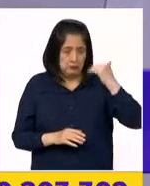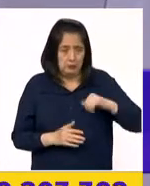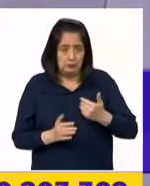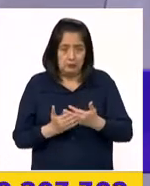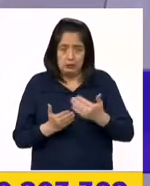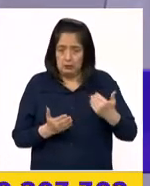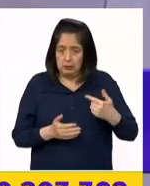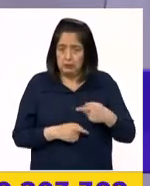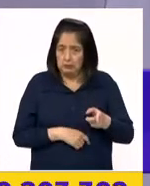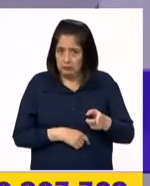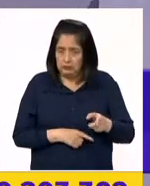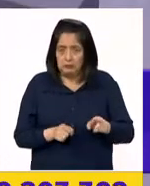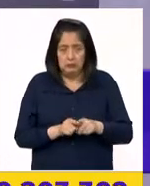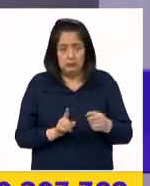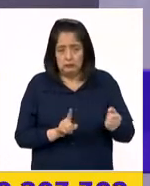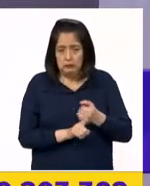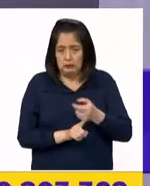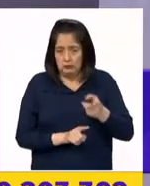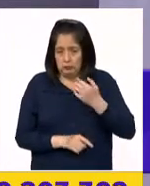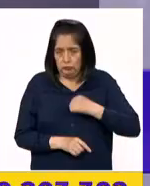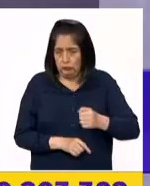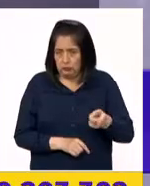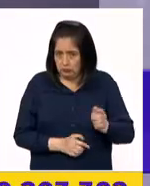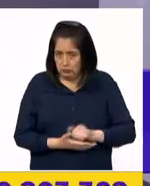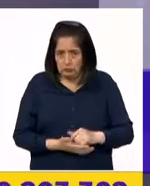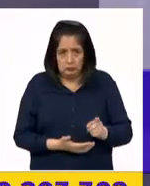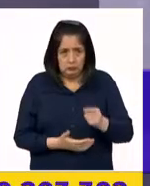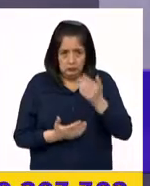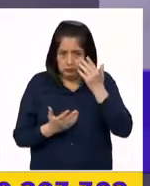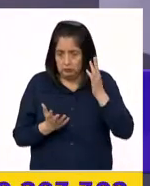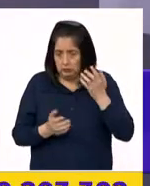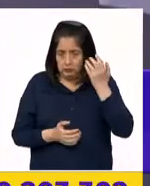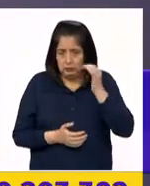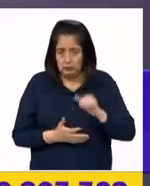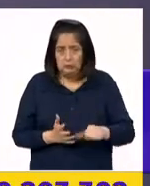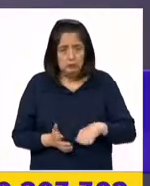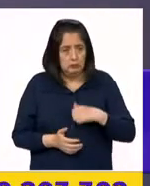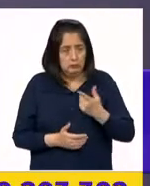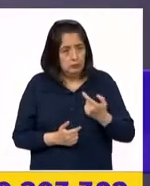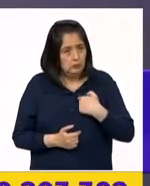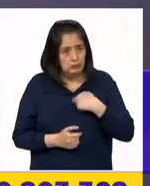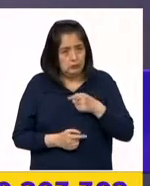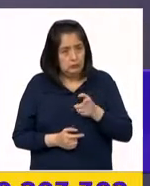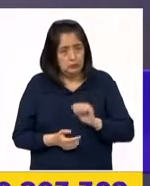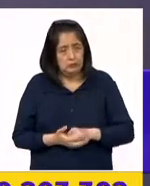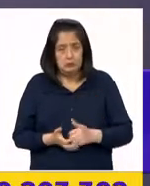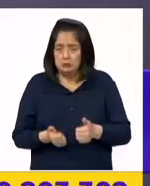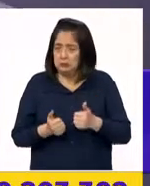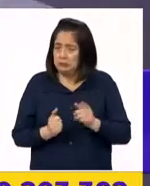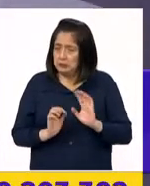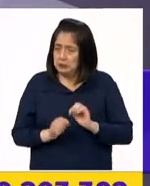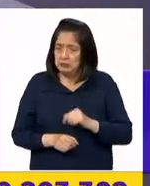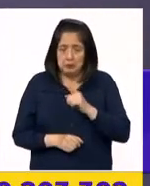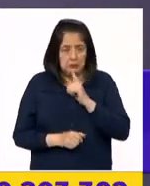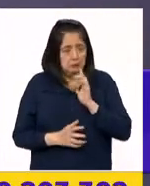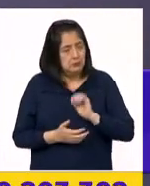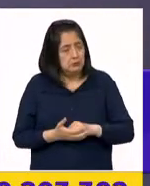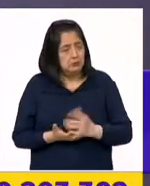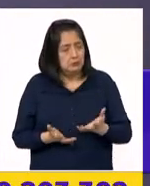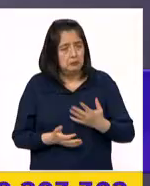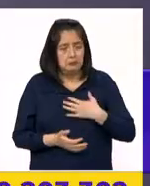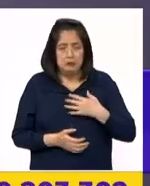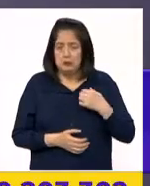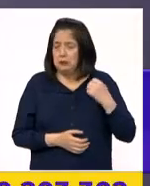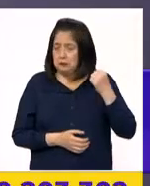hubo una infame agresión física contra tu hijo. No tienes idea de cuán orgulloso estoy de ti por tu excelente papel de padre con mi